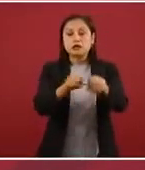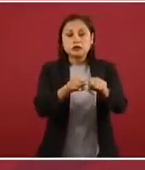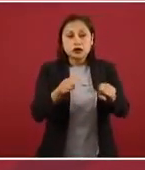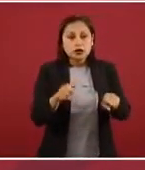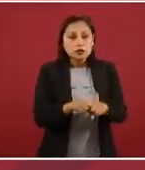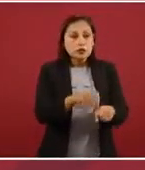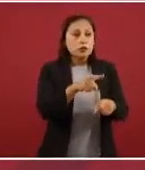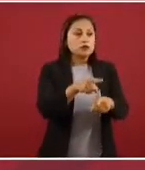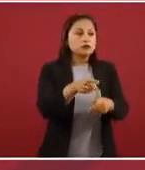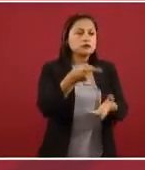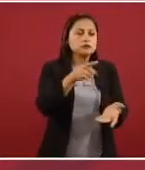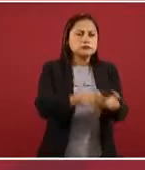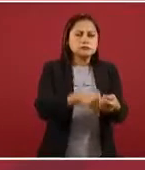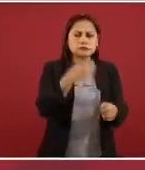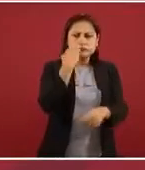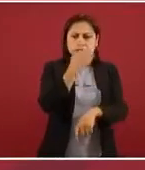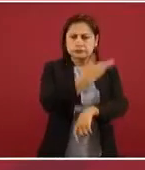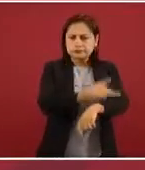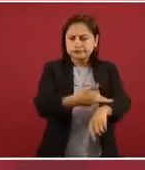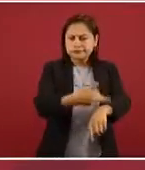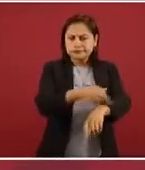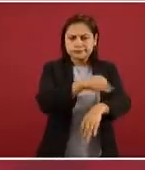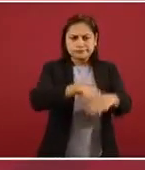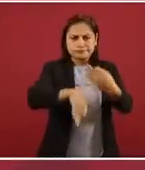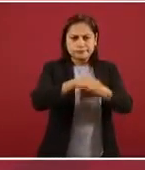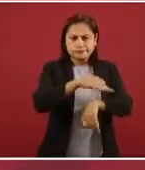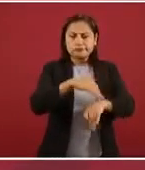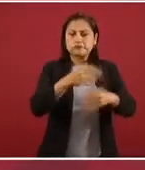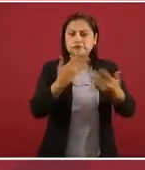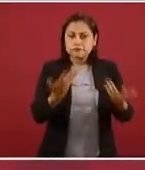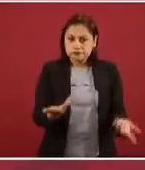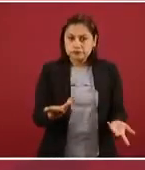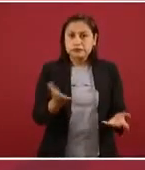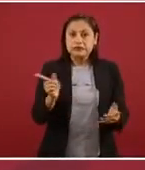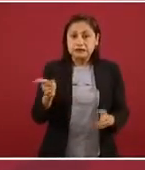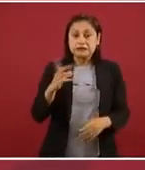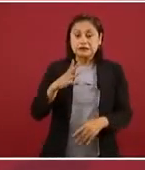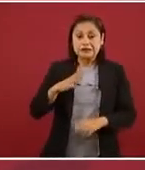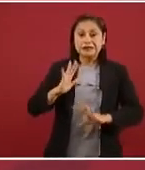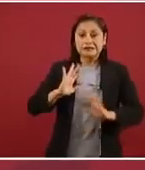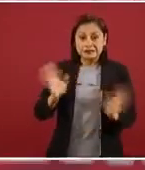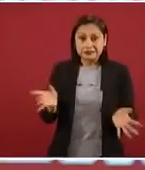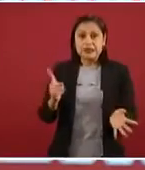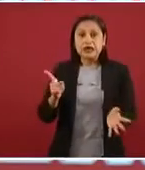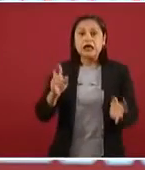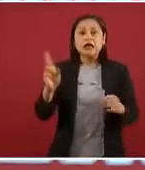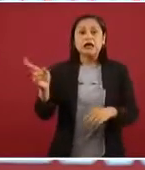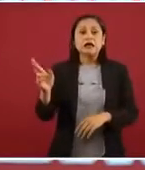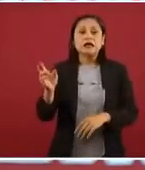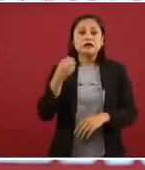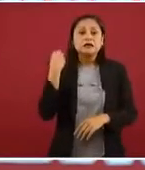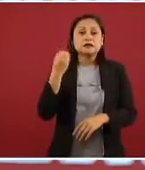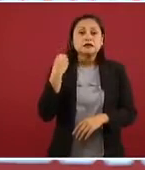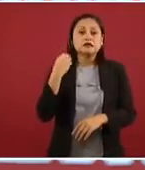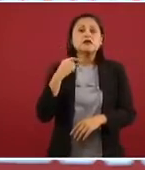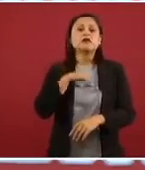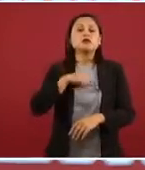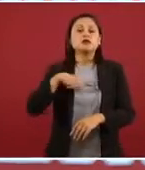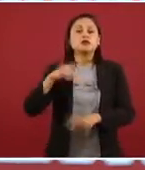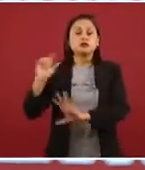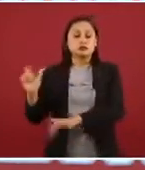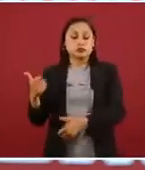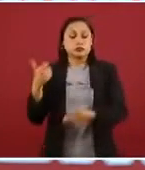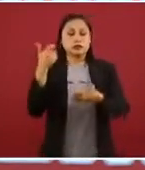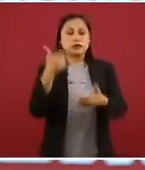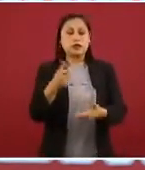de asambleas realizadas. Ya hemos entregado apoyos a 14 mil, pero